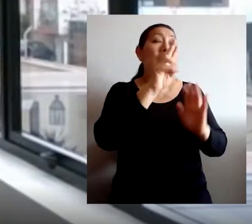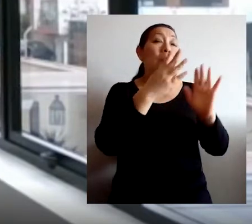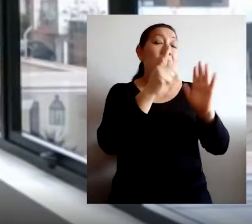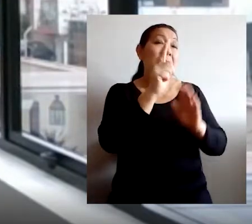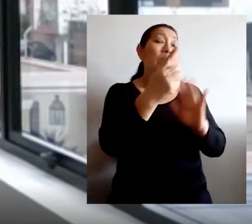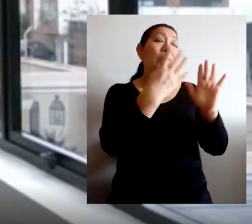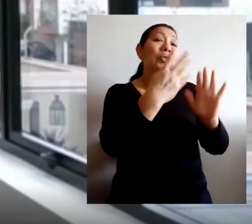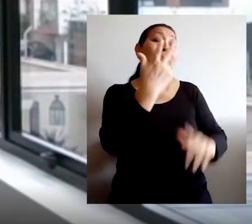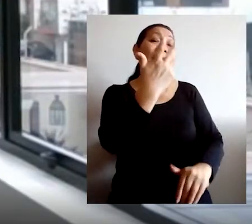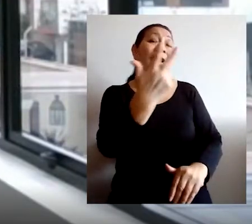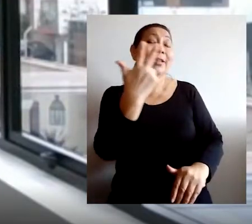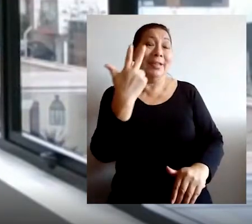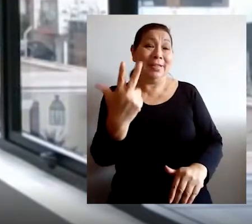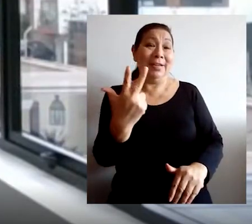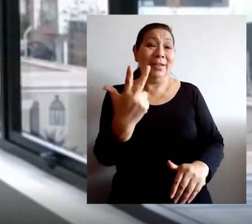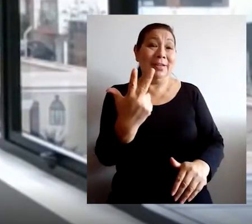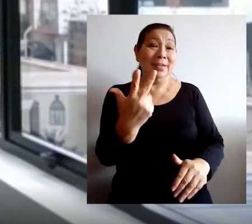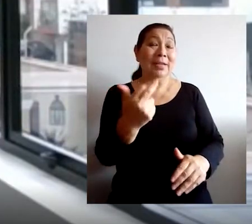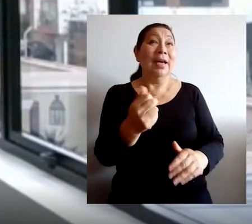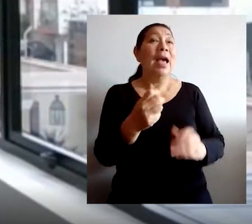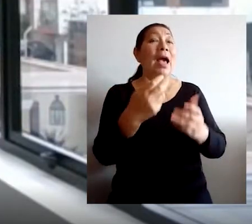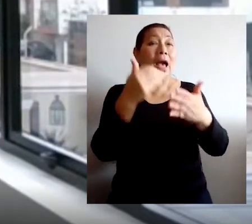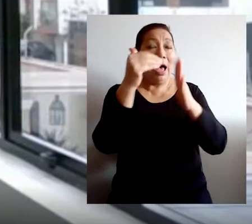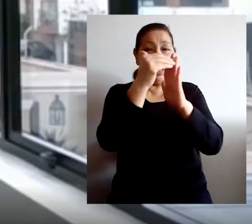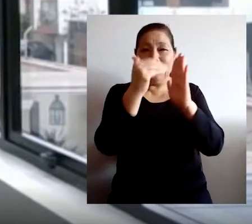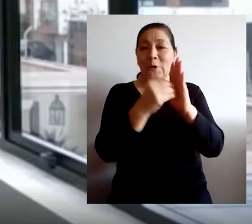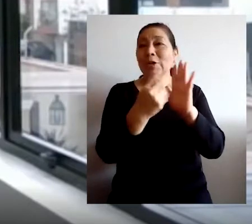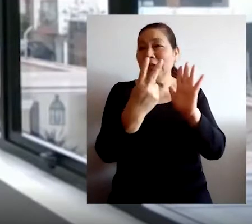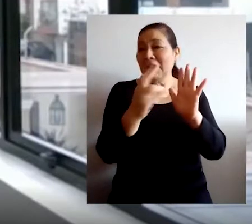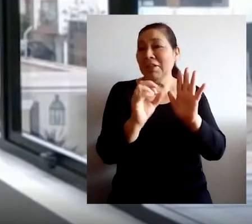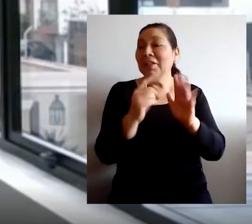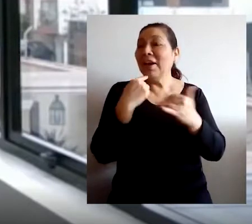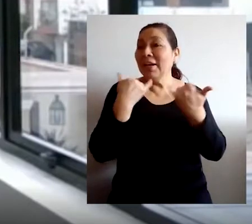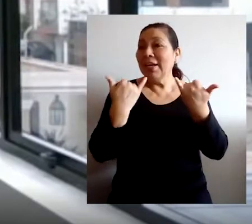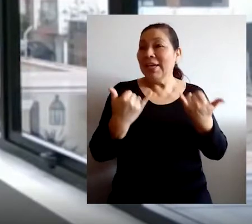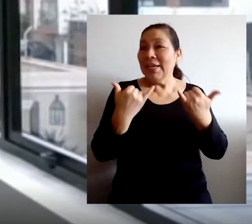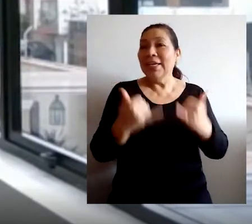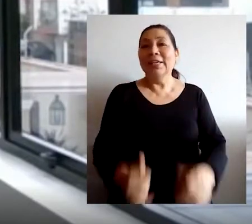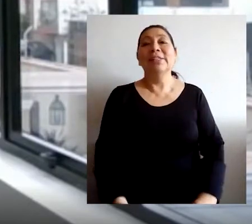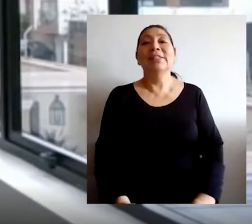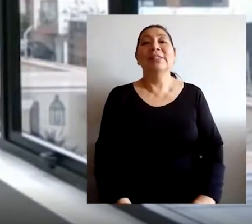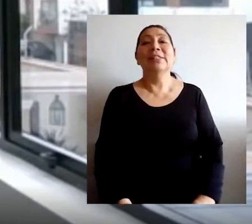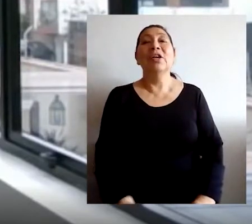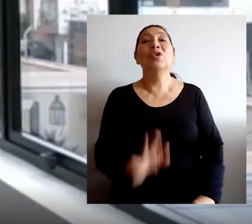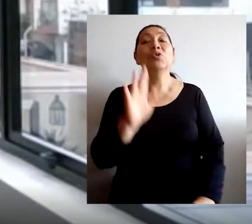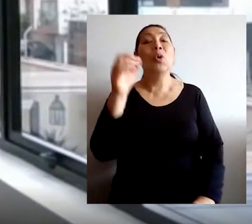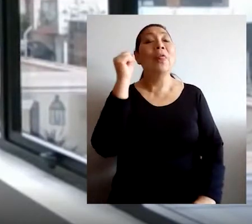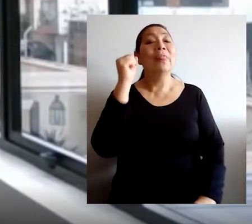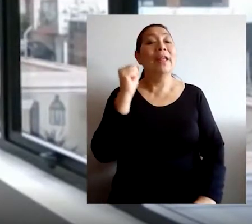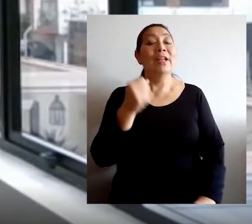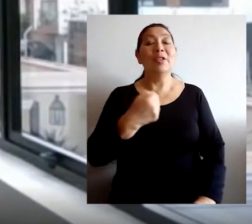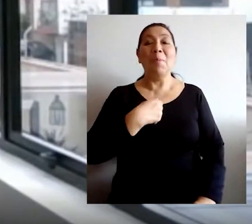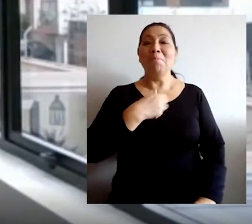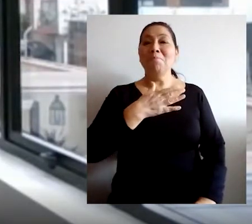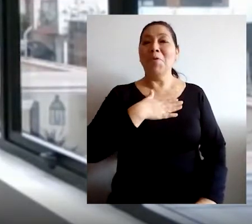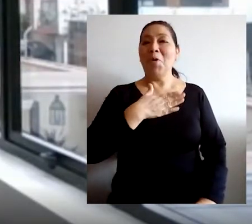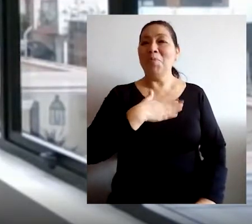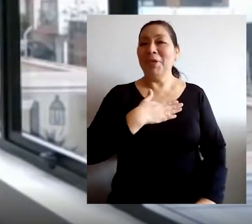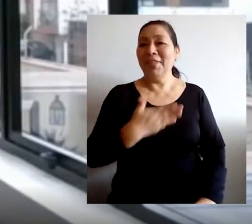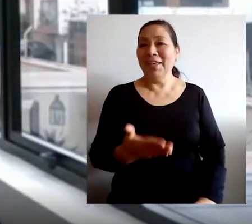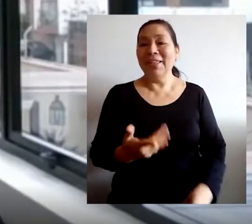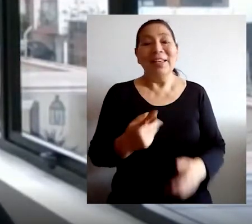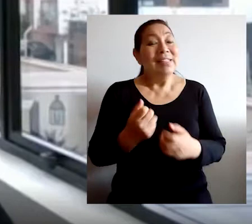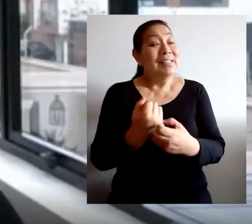1933, que está en el artículo 70 del actual, pues repite que esa tutela sobre el derecho de propiedad es